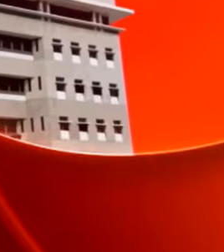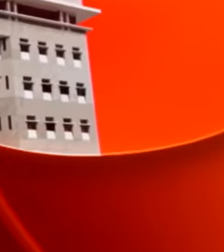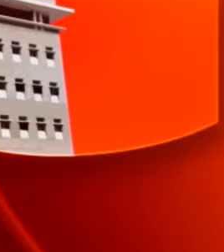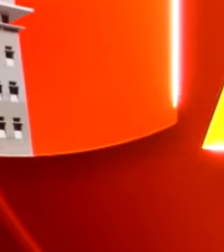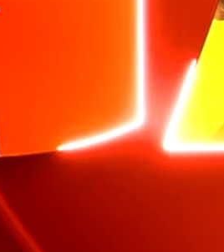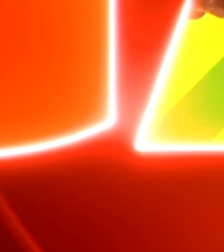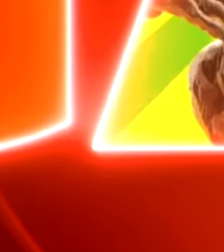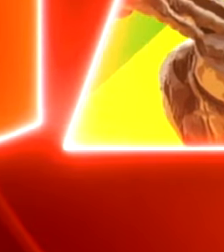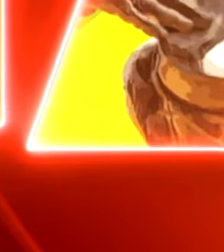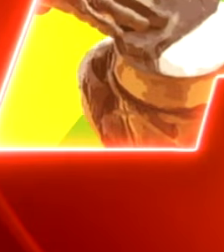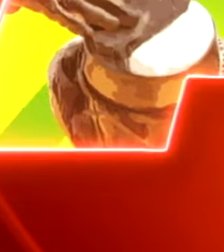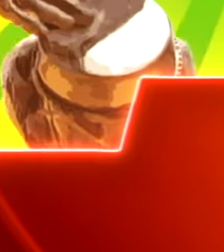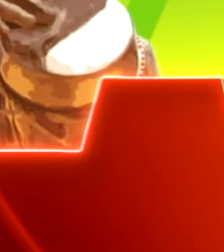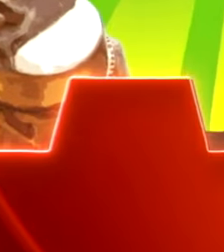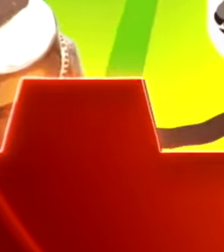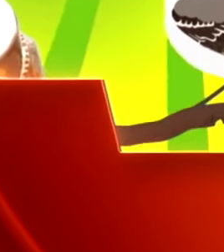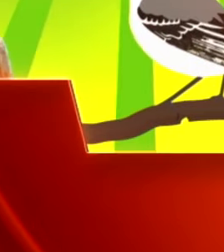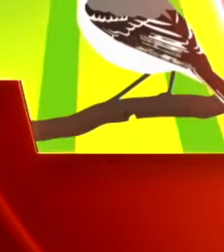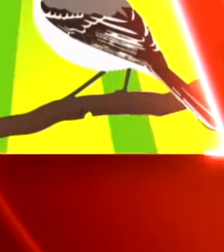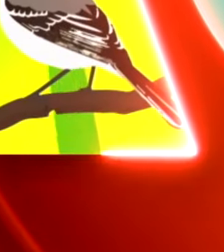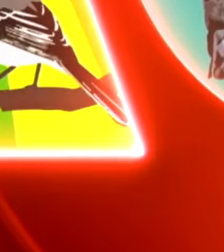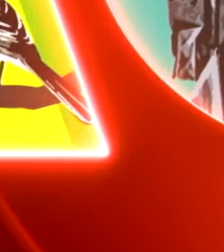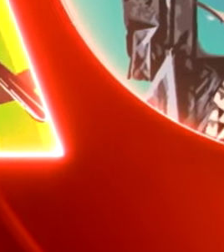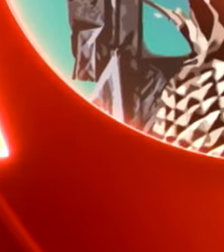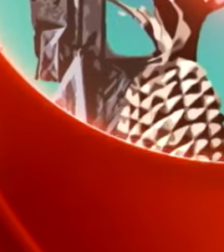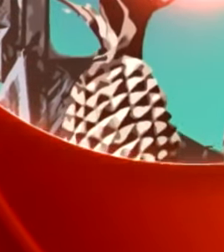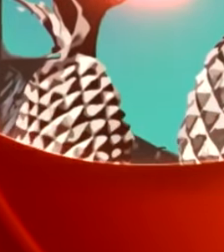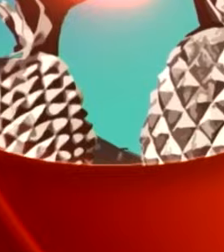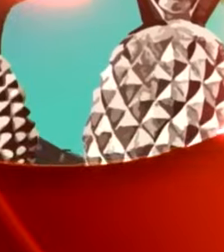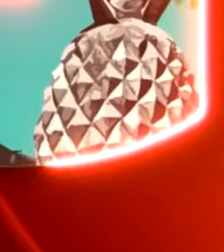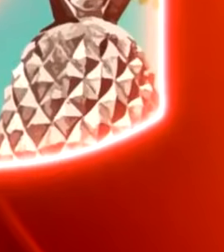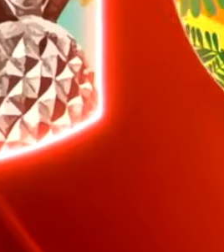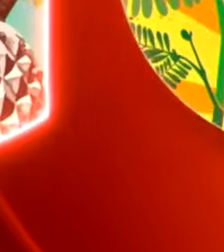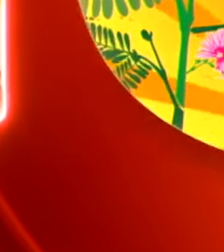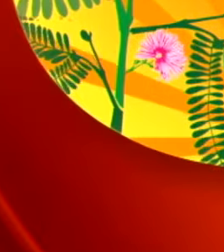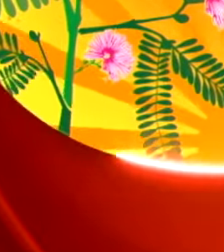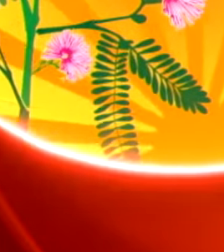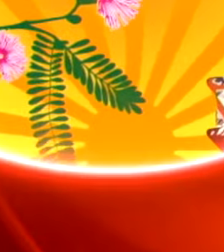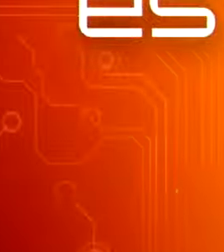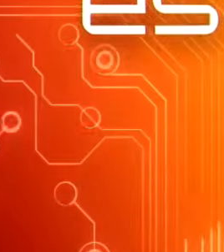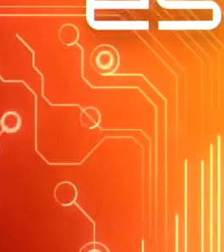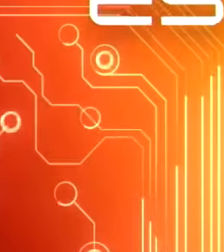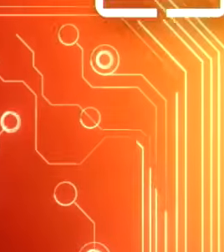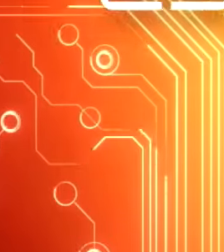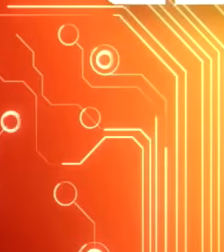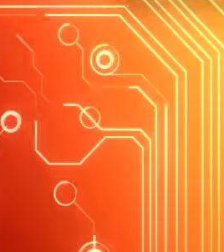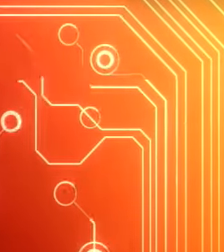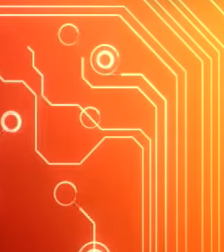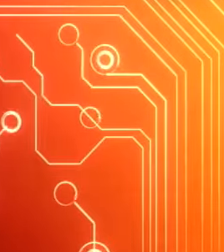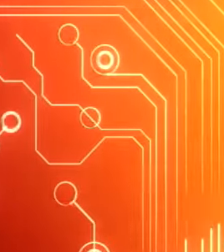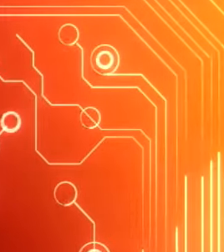Recibamos con un fuerte aplauso a nuestro alcalde, honorable William Miranda Torres. Le acompaña a su familia,